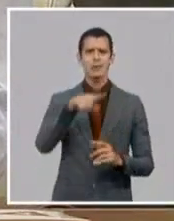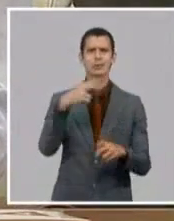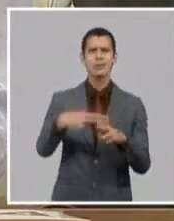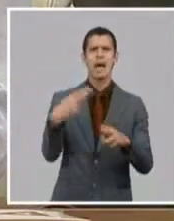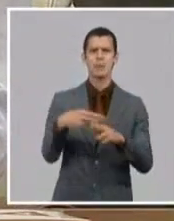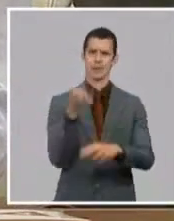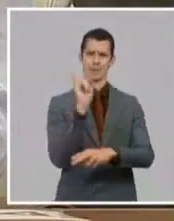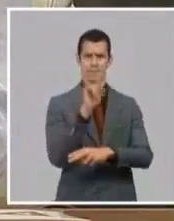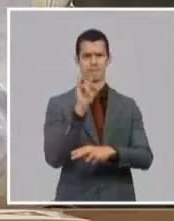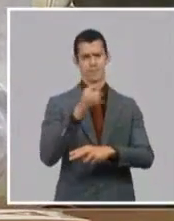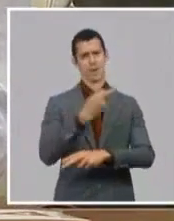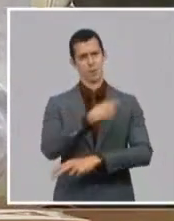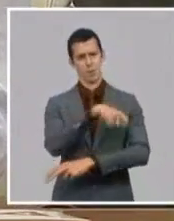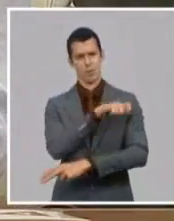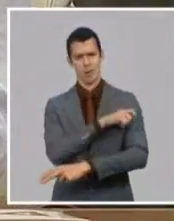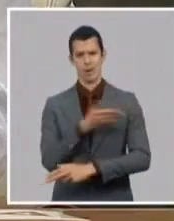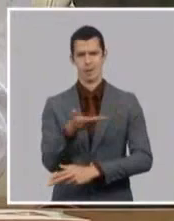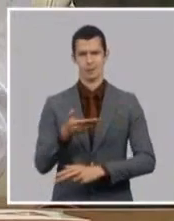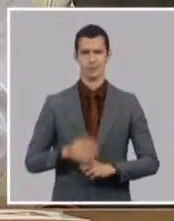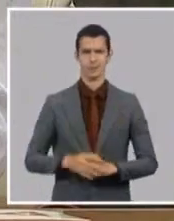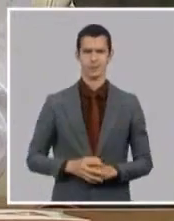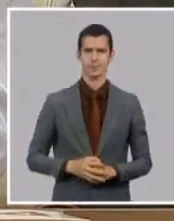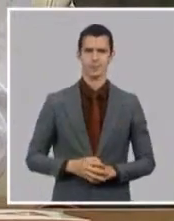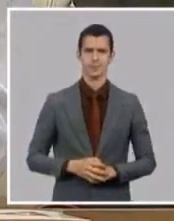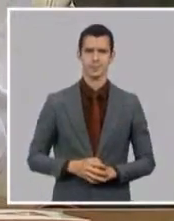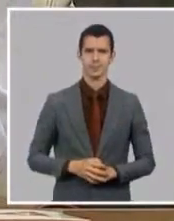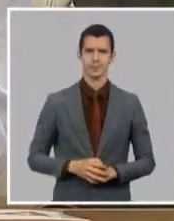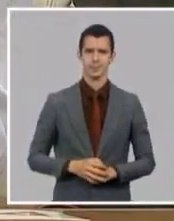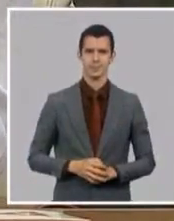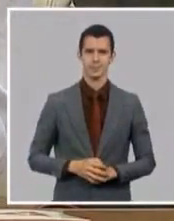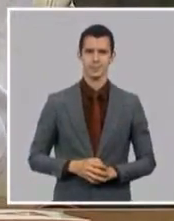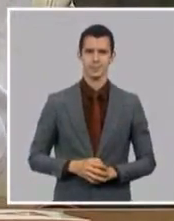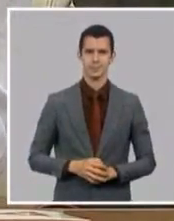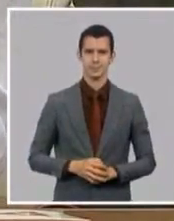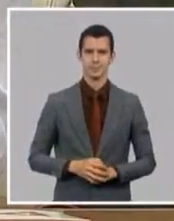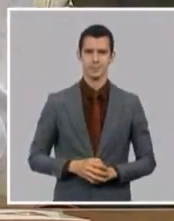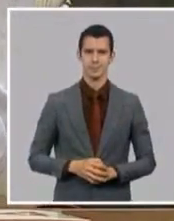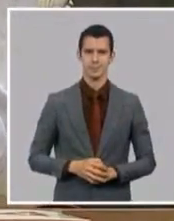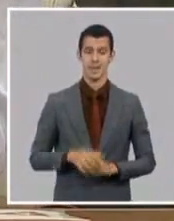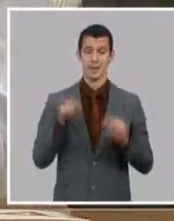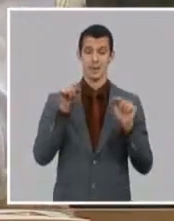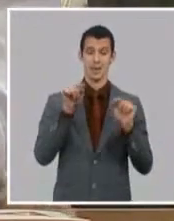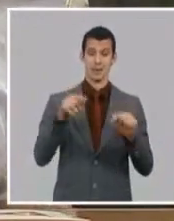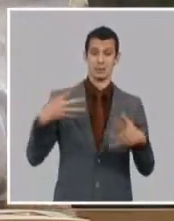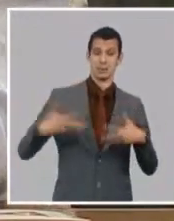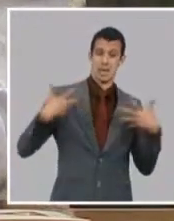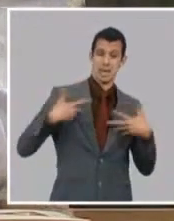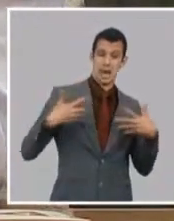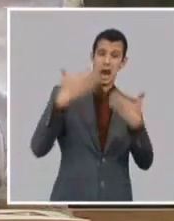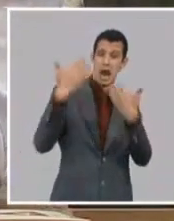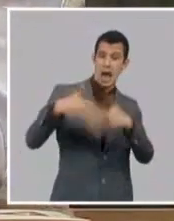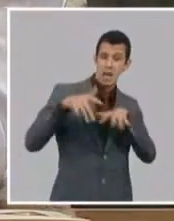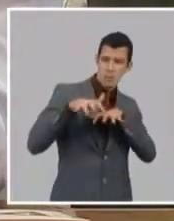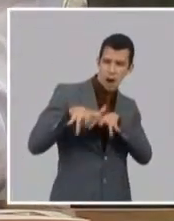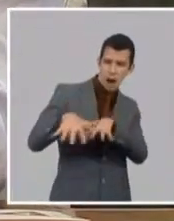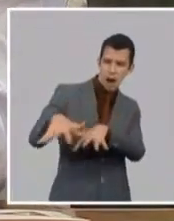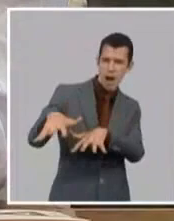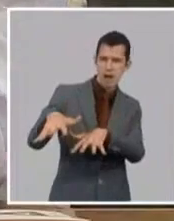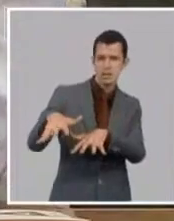manifestaciones pacíficas. No sé de dónde sale, porque hay una llamada permanente a hechos